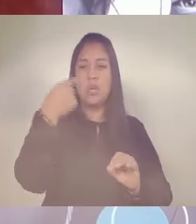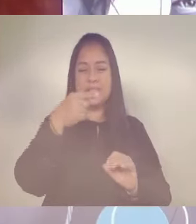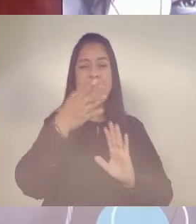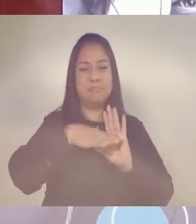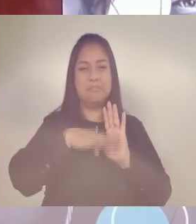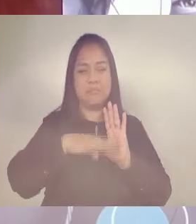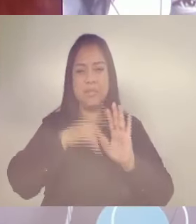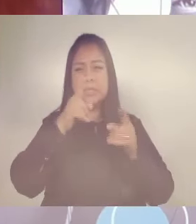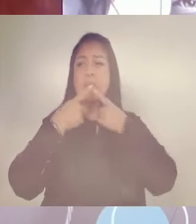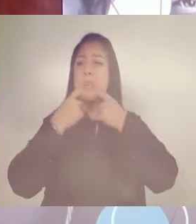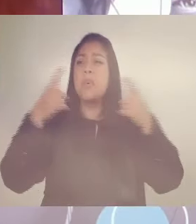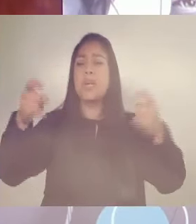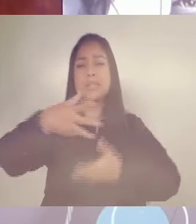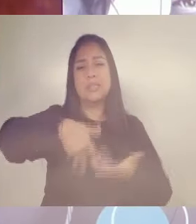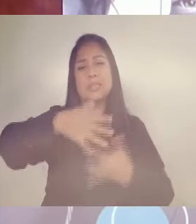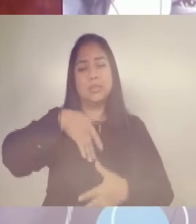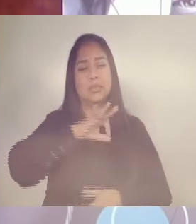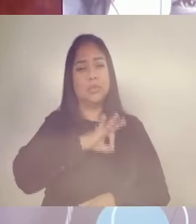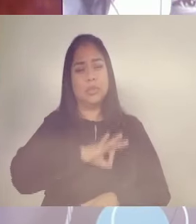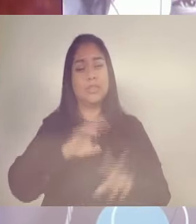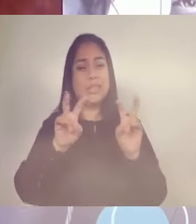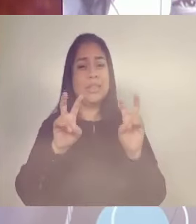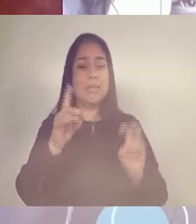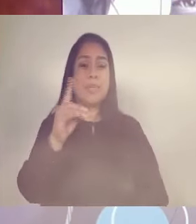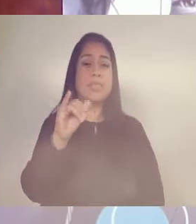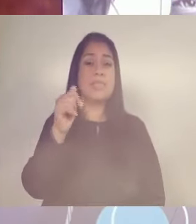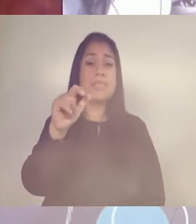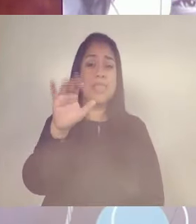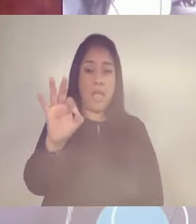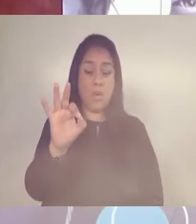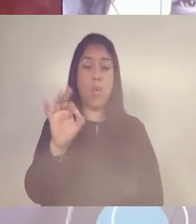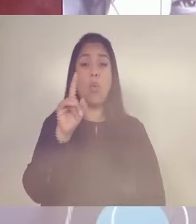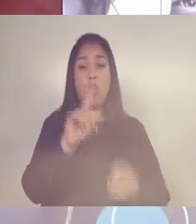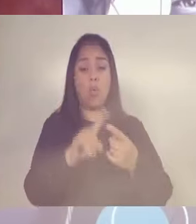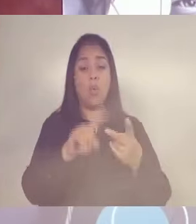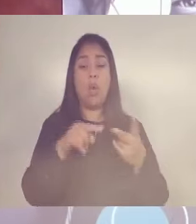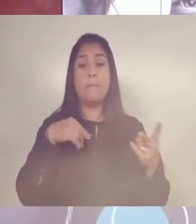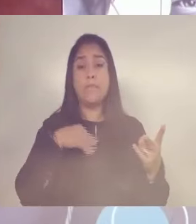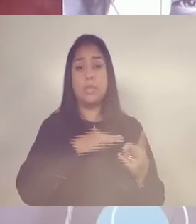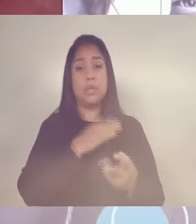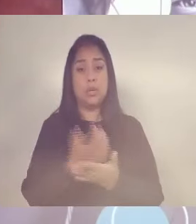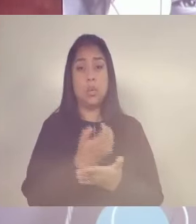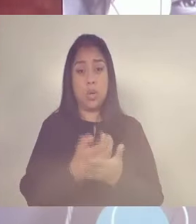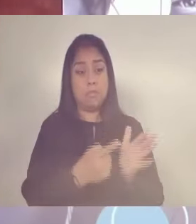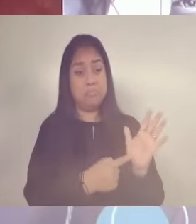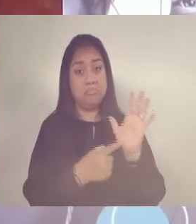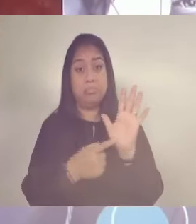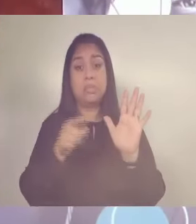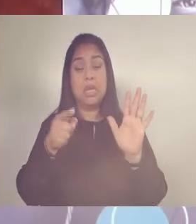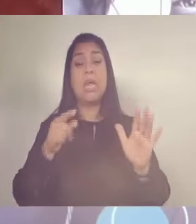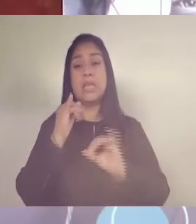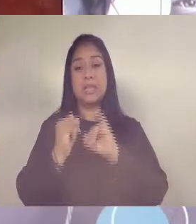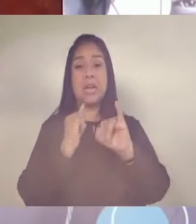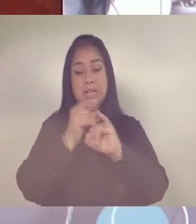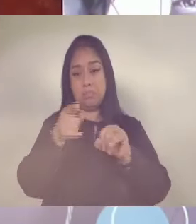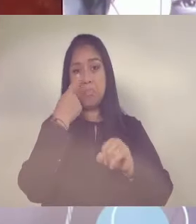publicaciones en redes sociales, tanto de la página de DIACO como en Ministerio de Economía, para darles alternativas a los consumidores